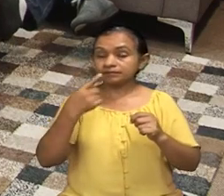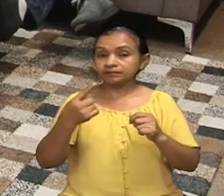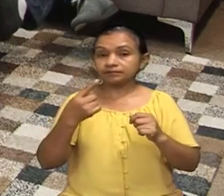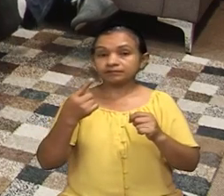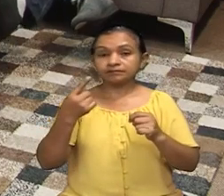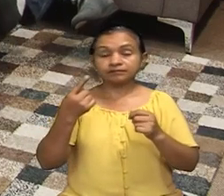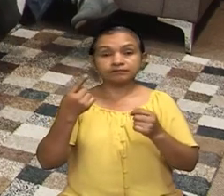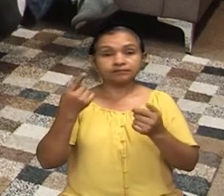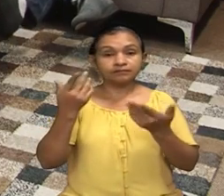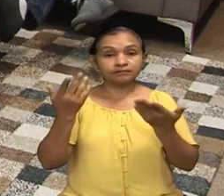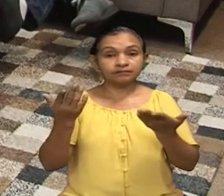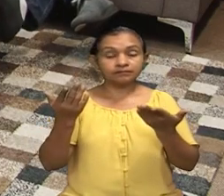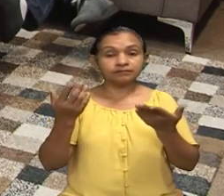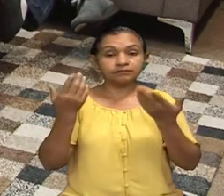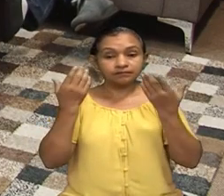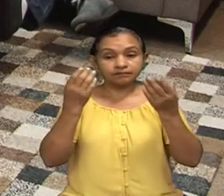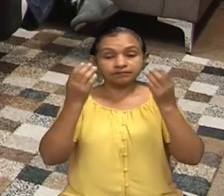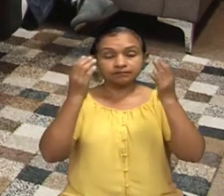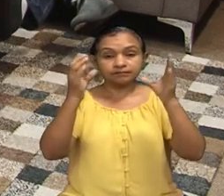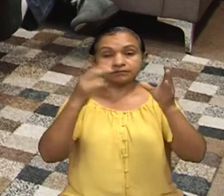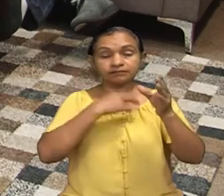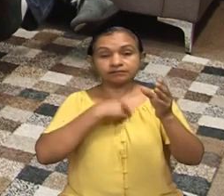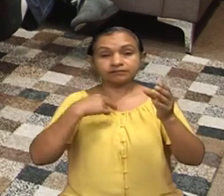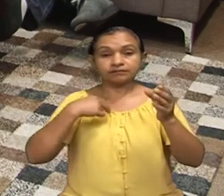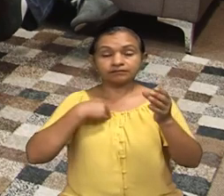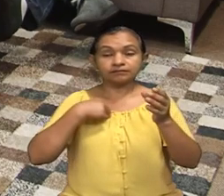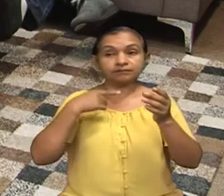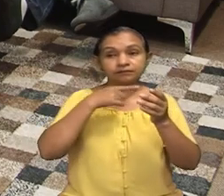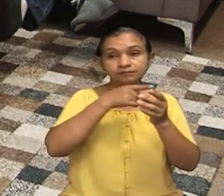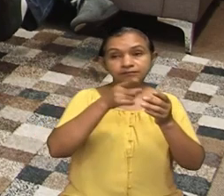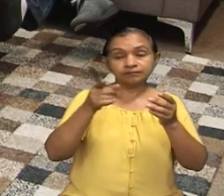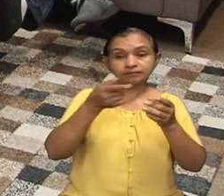ese legado cultural que ellos nos están